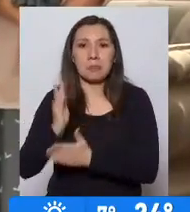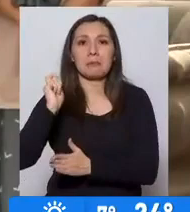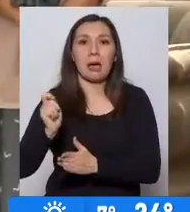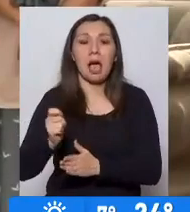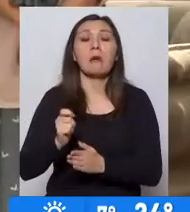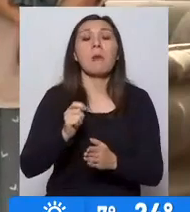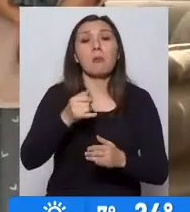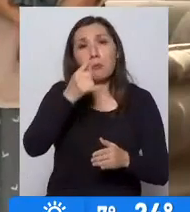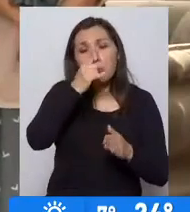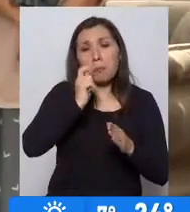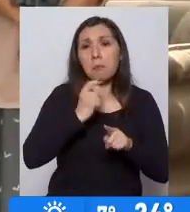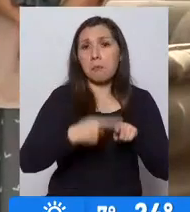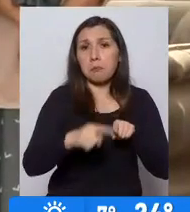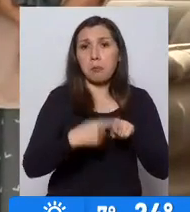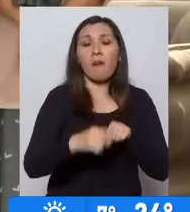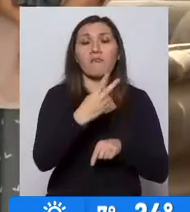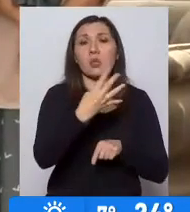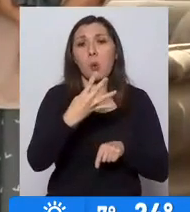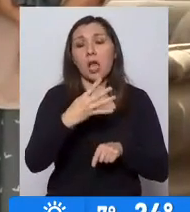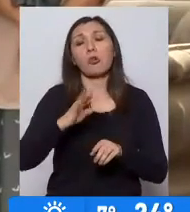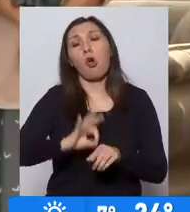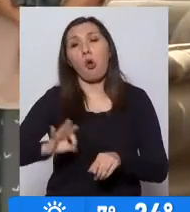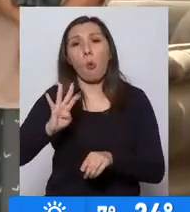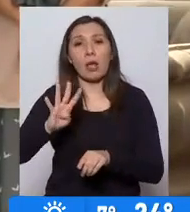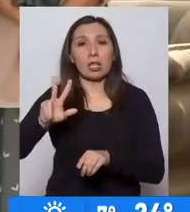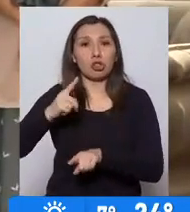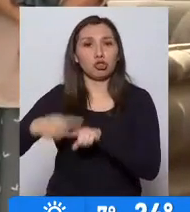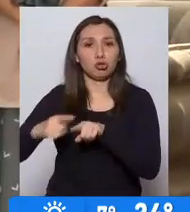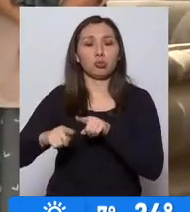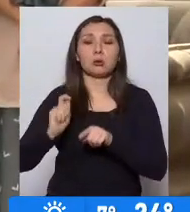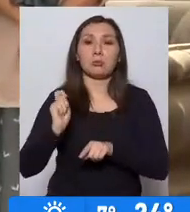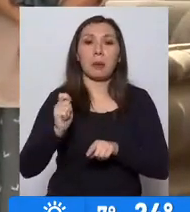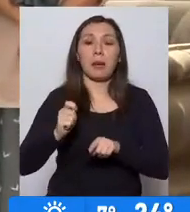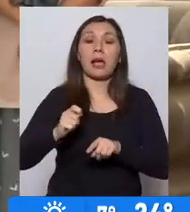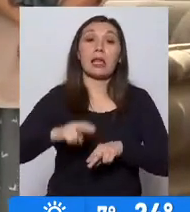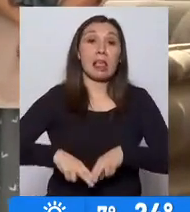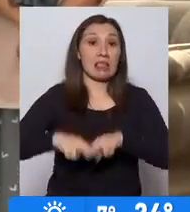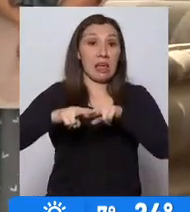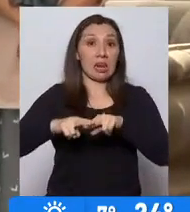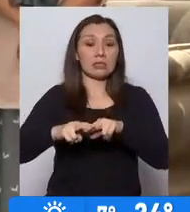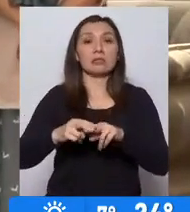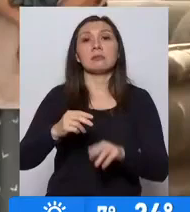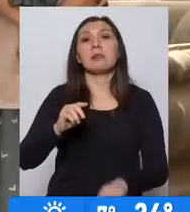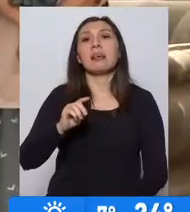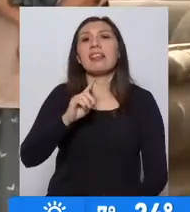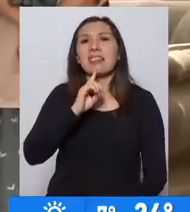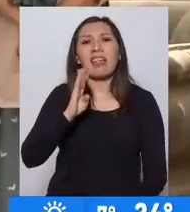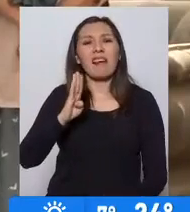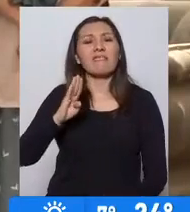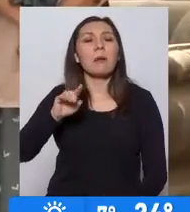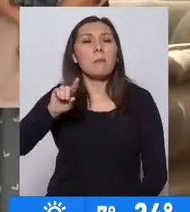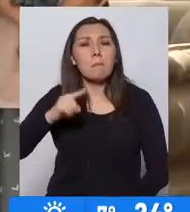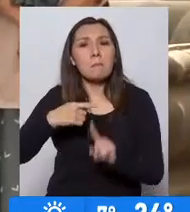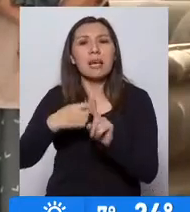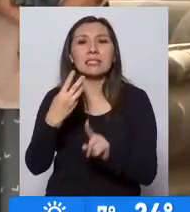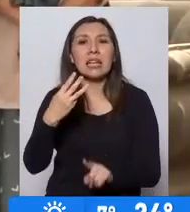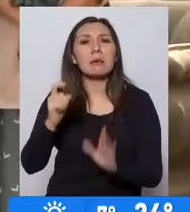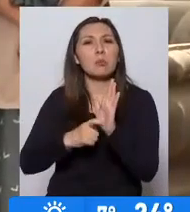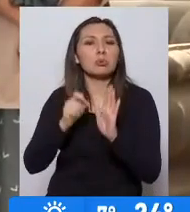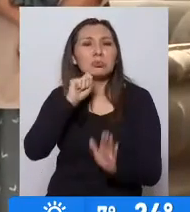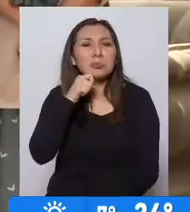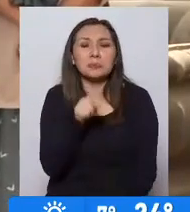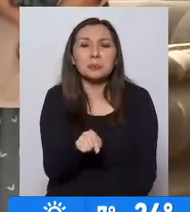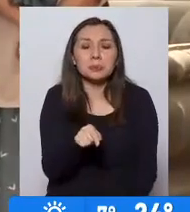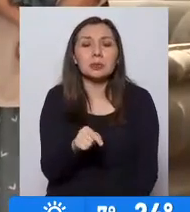48 meses. La tasa de interés va a ser TAP más 3 puntos. Eso significa en términos